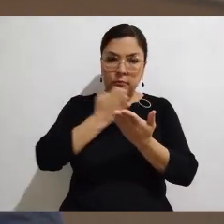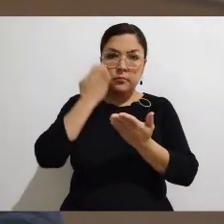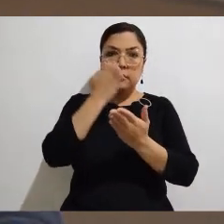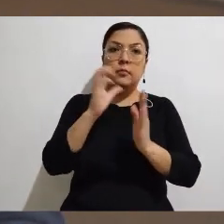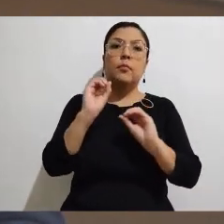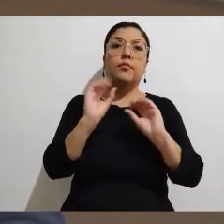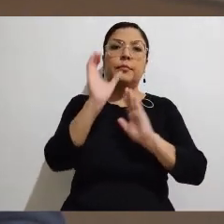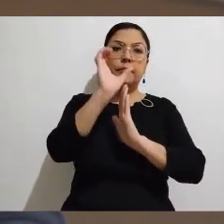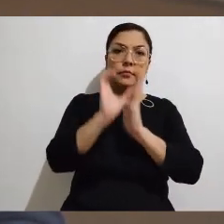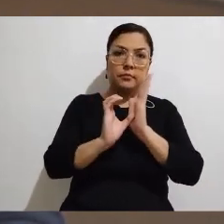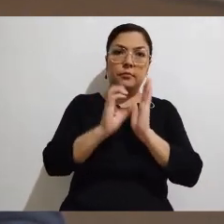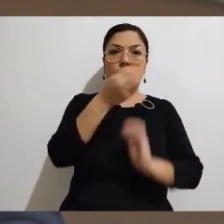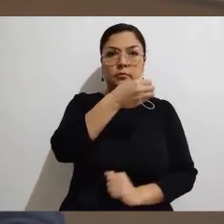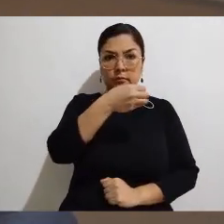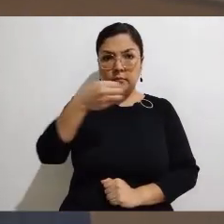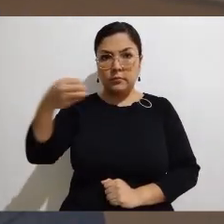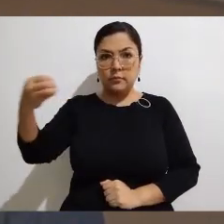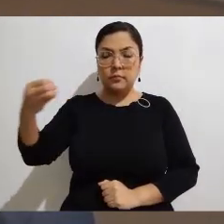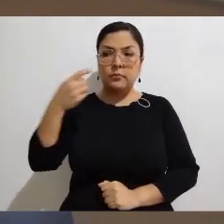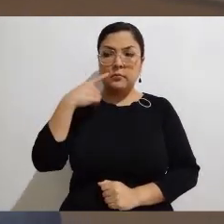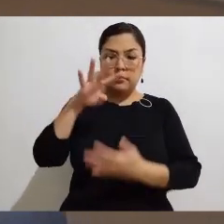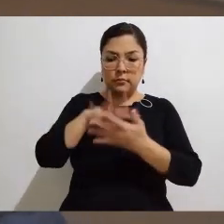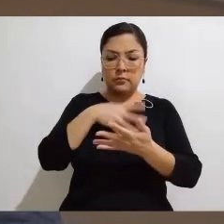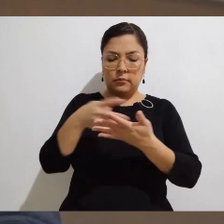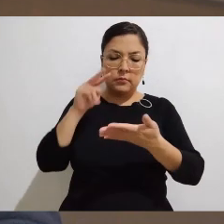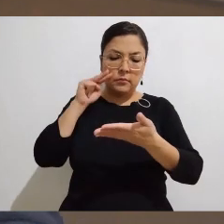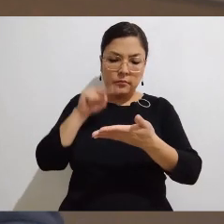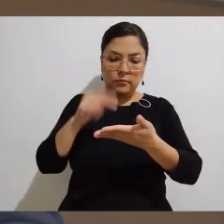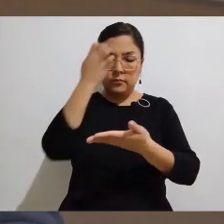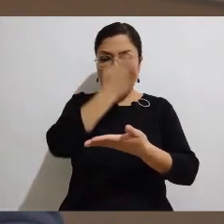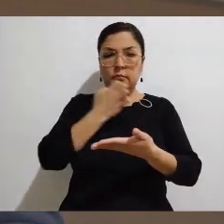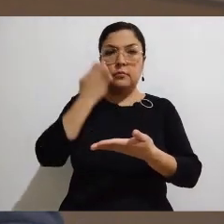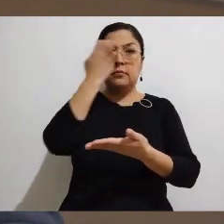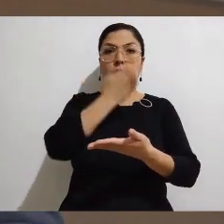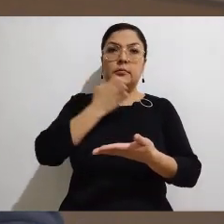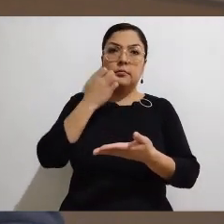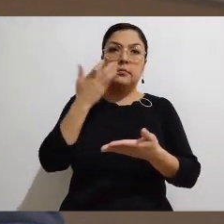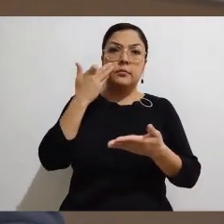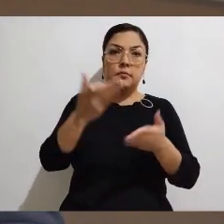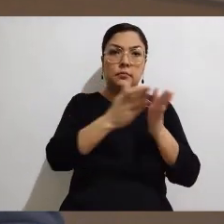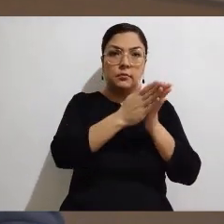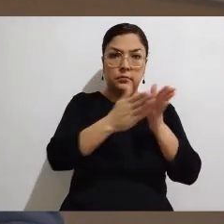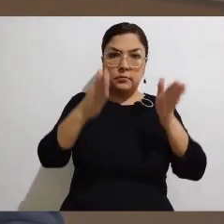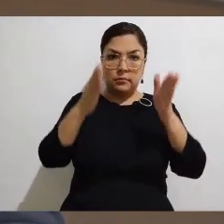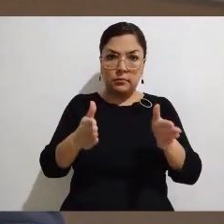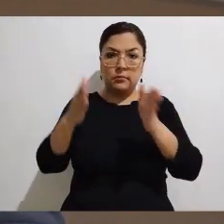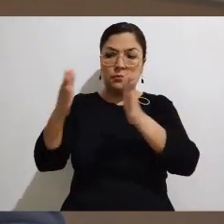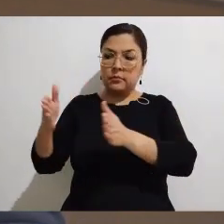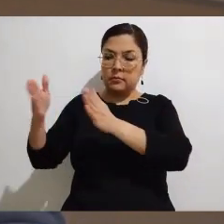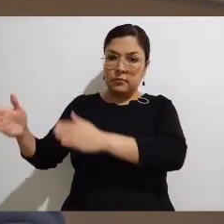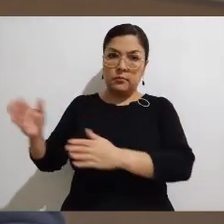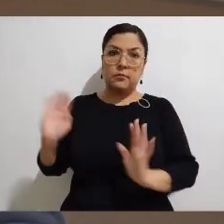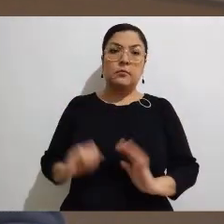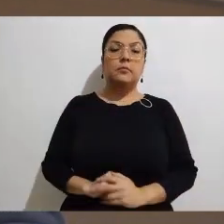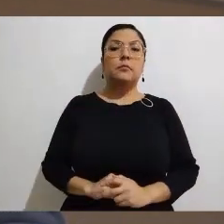integral de los procesos electorales se está cumpliendo de acuerdo con los parámetros y los tiempos que se aprobaron.